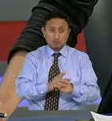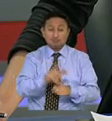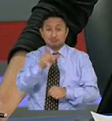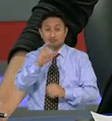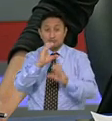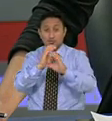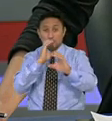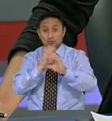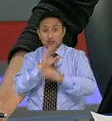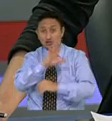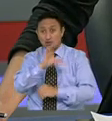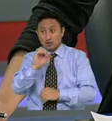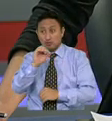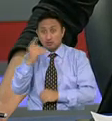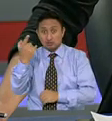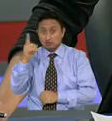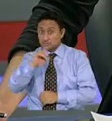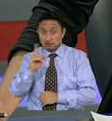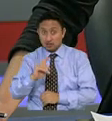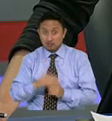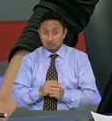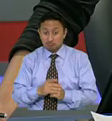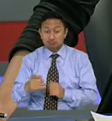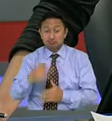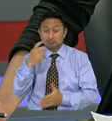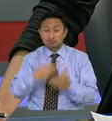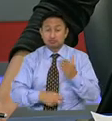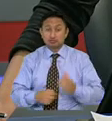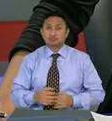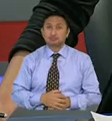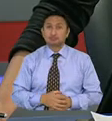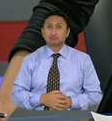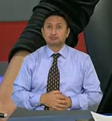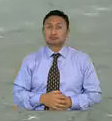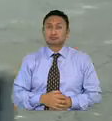incumplan con el 50% de aforo serán sancionadas.